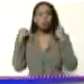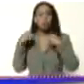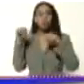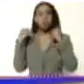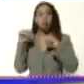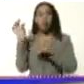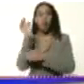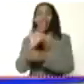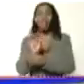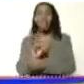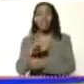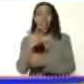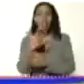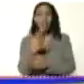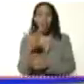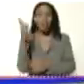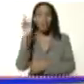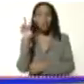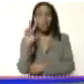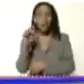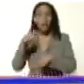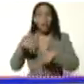la fase 3 de la vacuna fue Venezuela